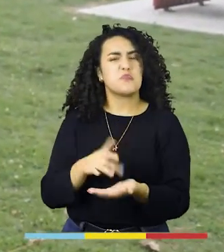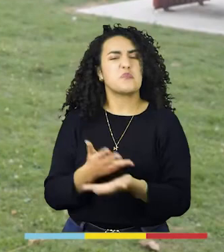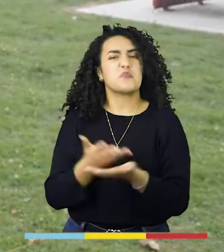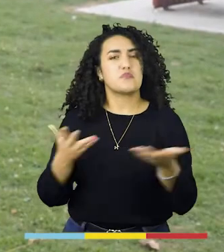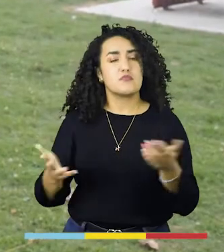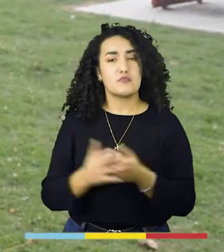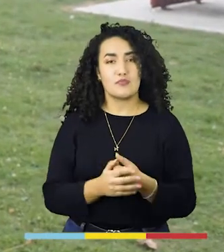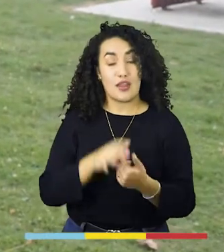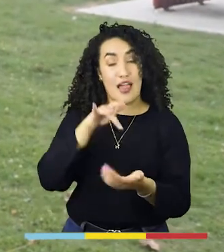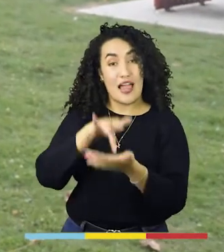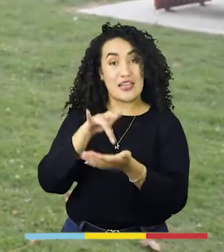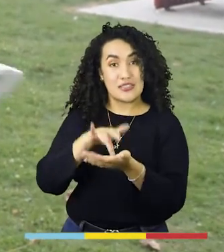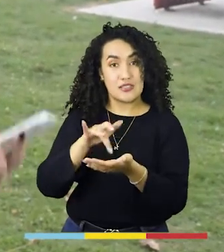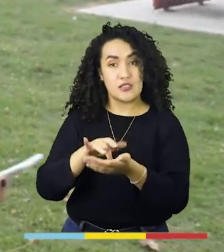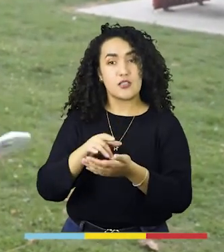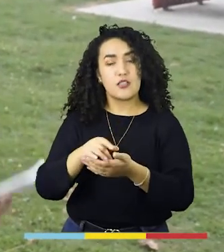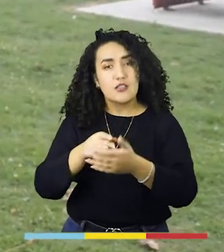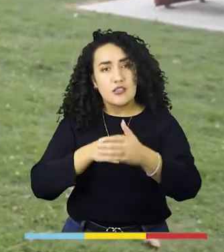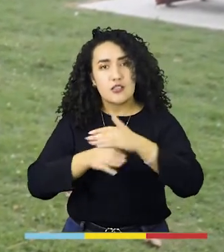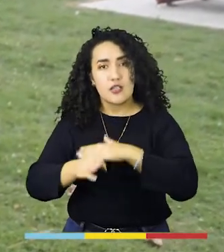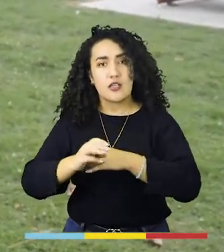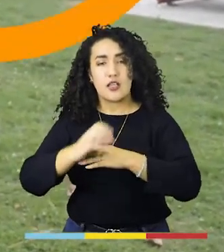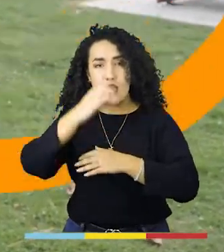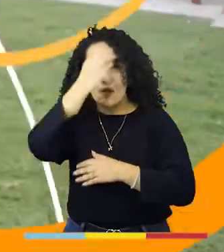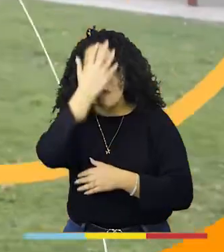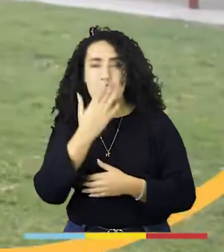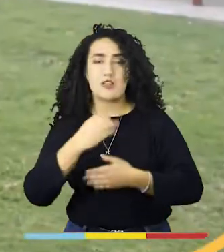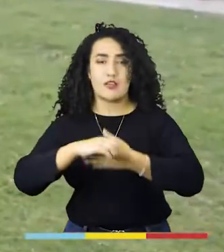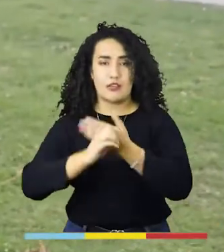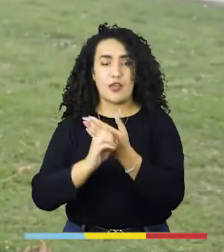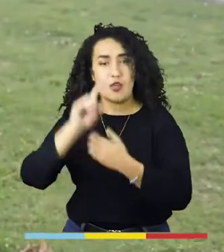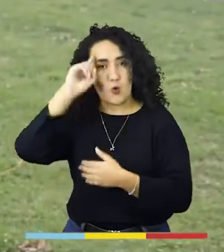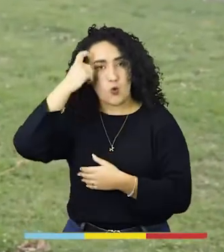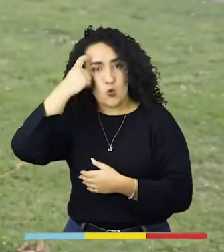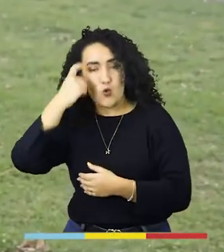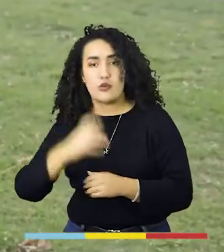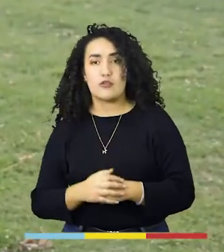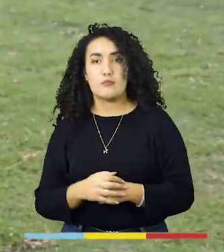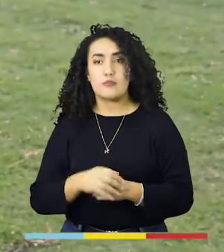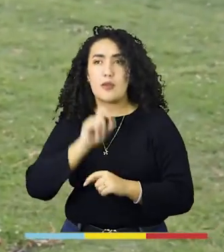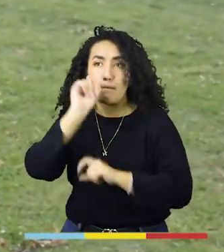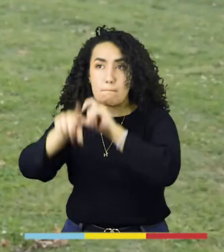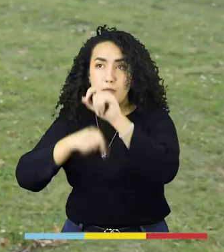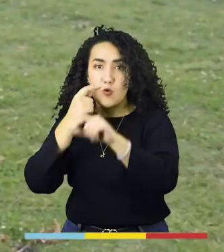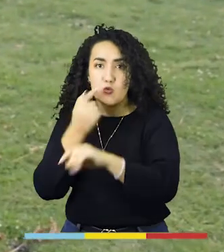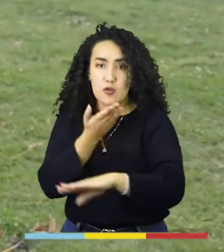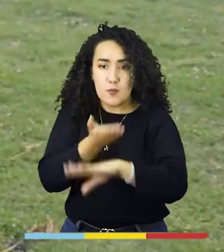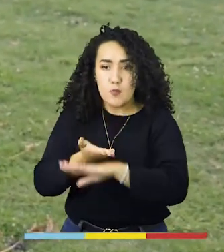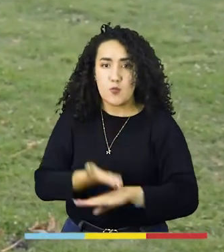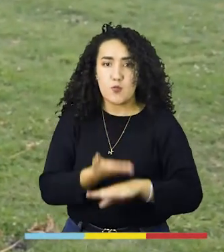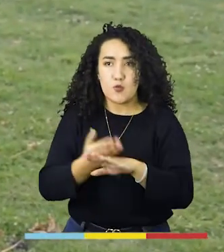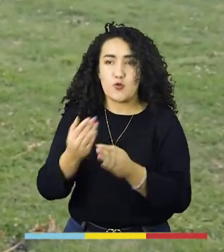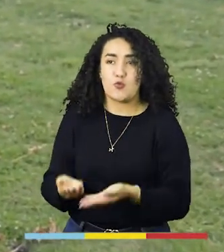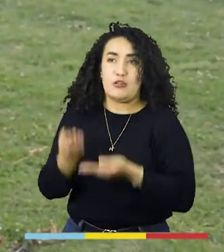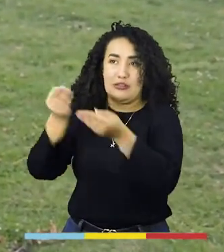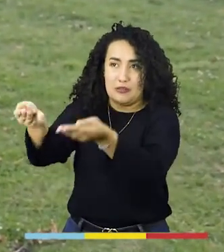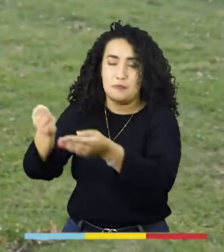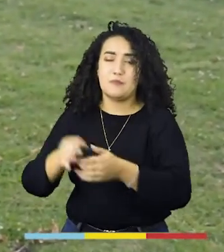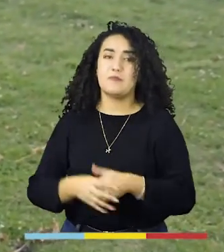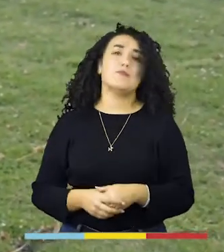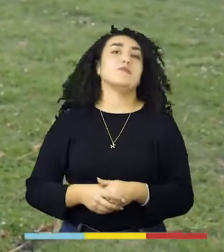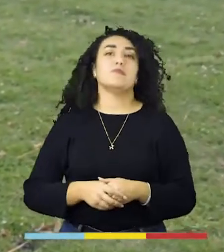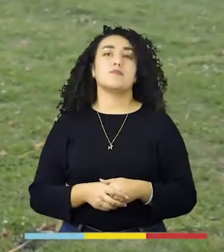estos generamos condiciones y compromisos a futuro. ¿Cómo puedes participar? Asiste a eventos, ingresa a las redes sociales